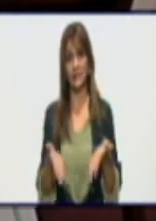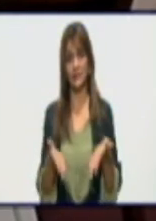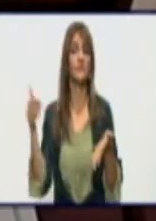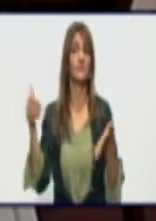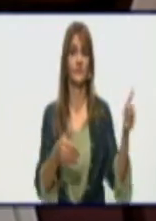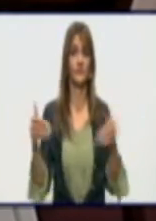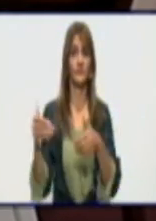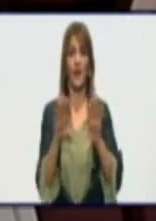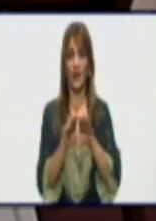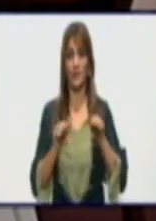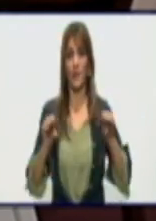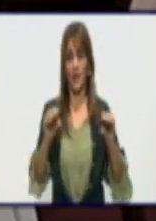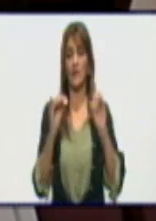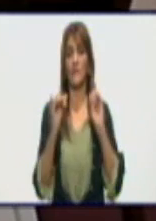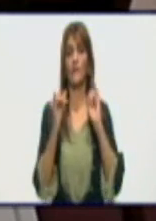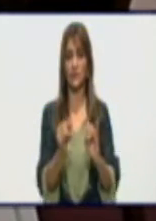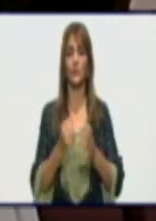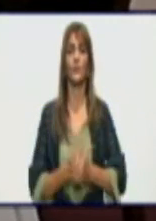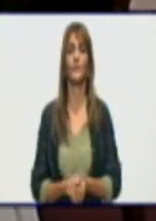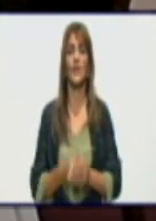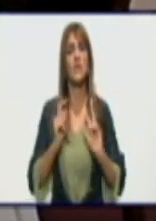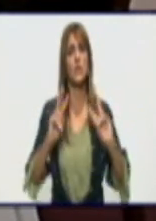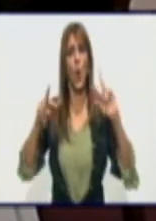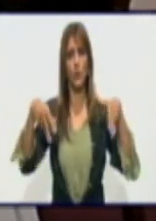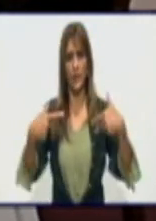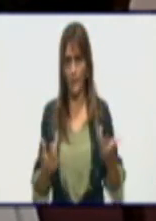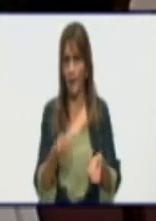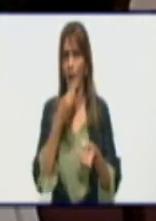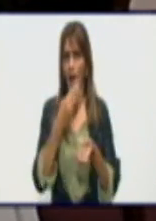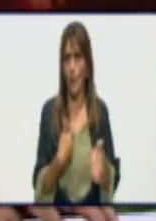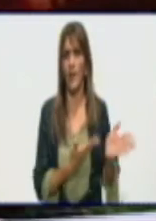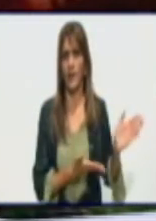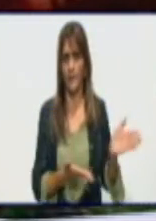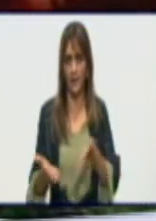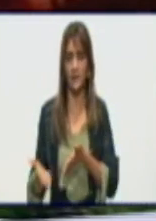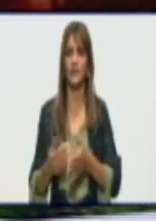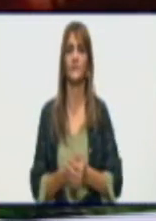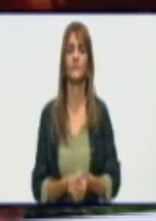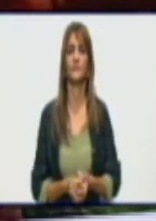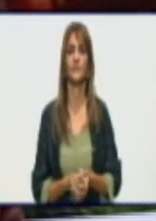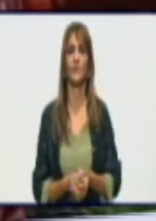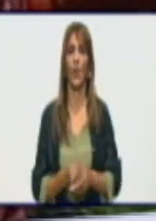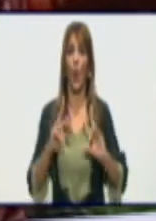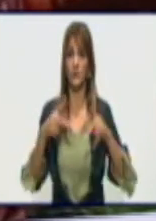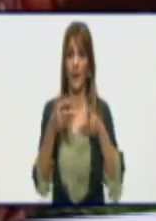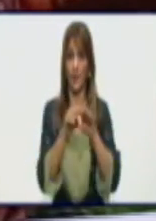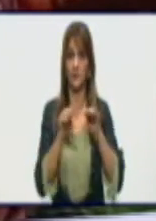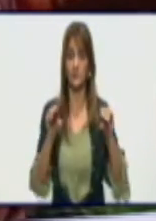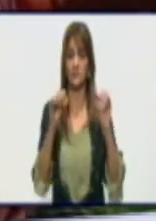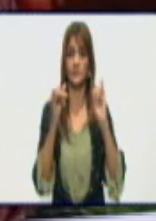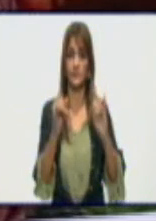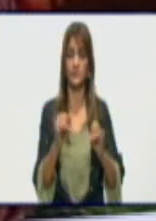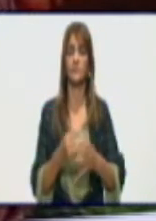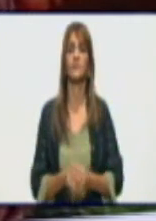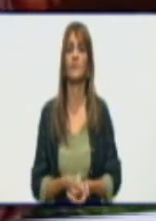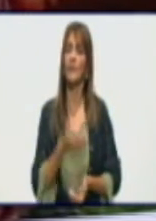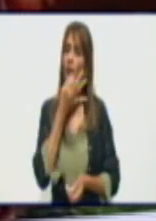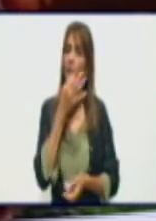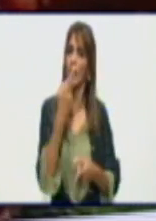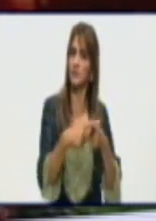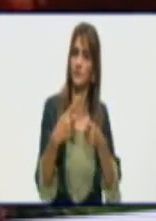y, por supuesto, volveremos a vernos las caras porque cada una de estas entidades volverá a nuestro